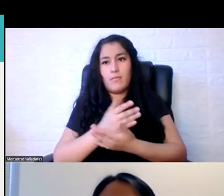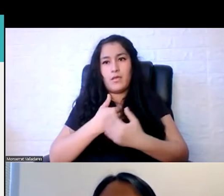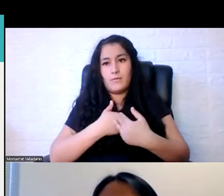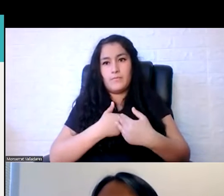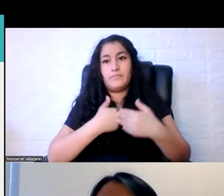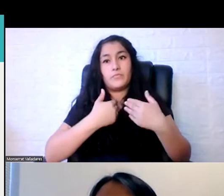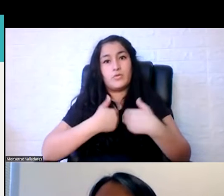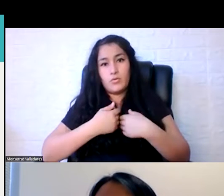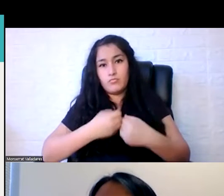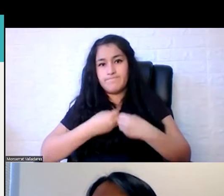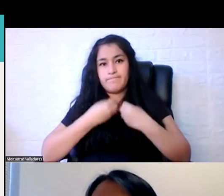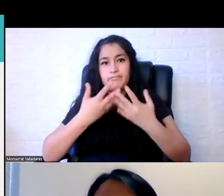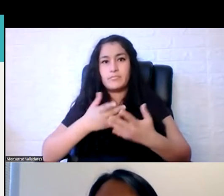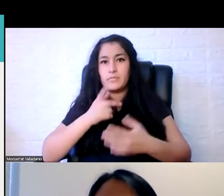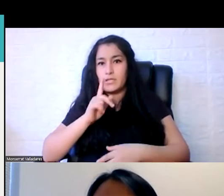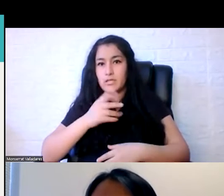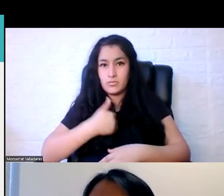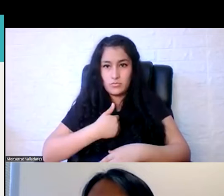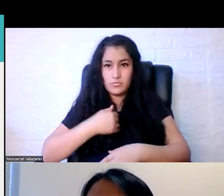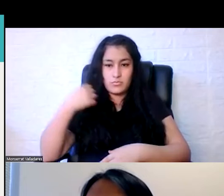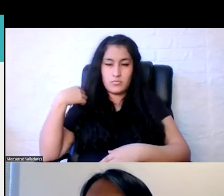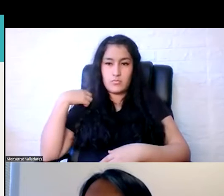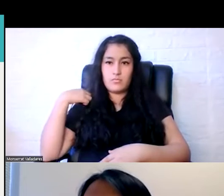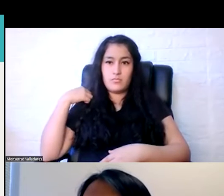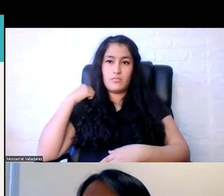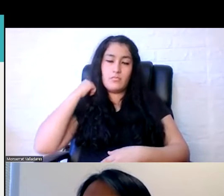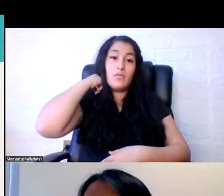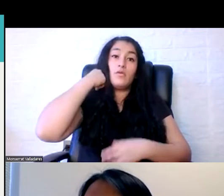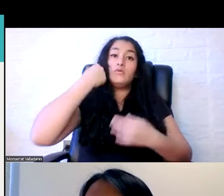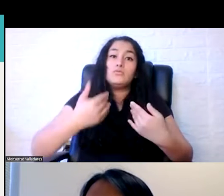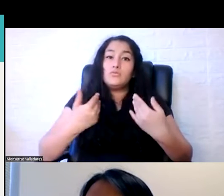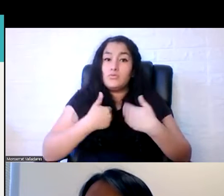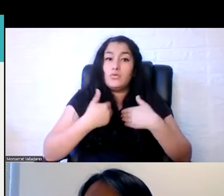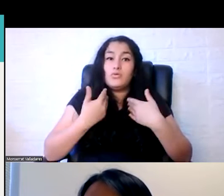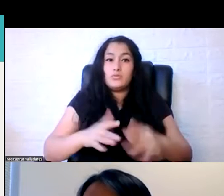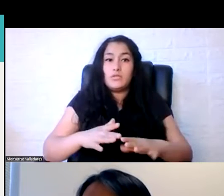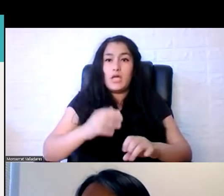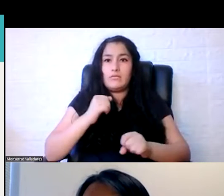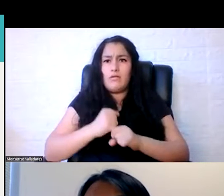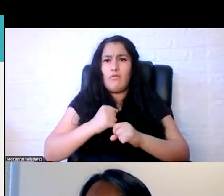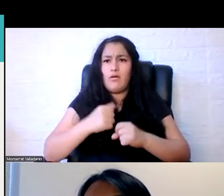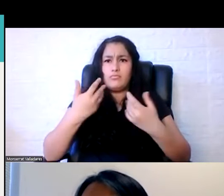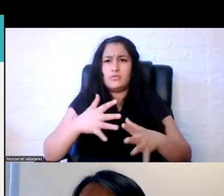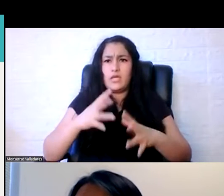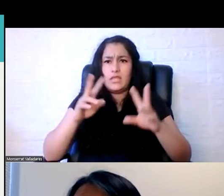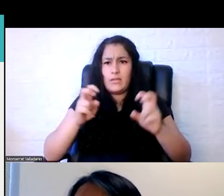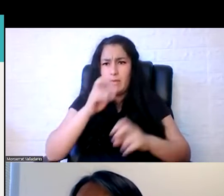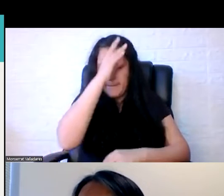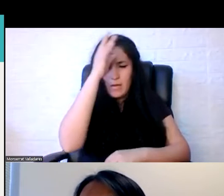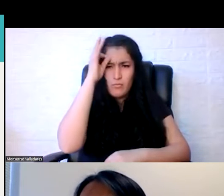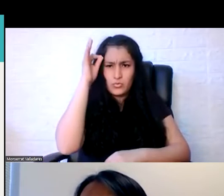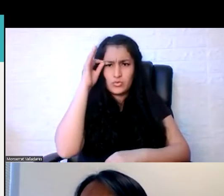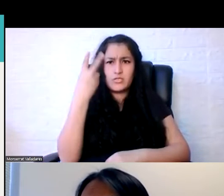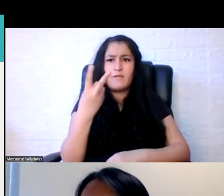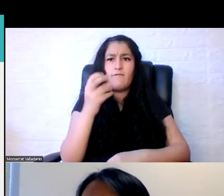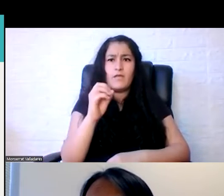quién soy, bueno, yo vengo trabajando en el territorio mapuche desde hace cerca de 20 años, soy